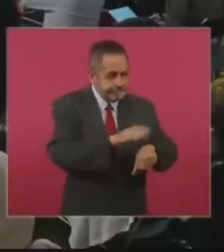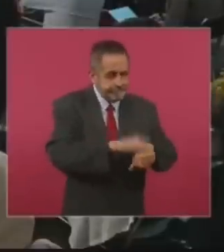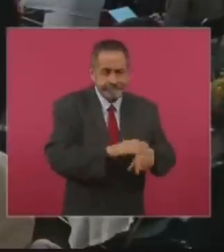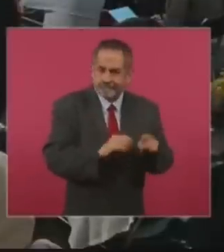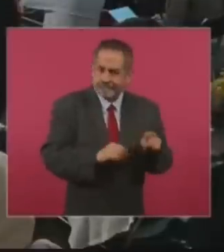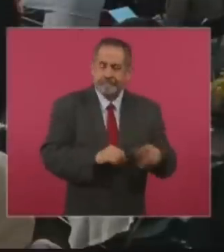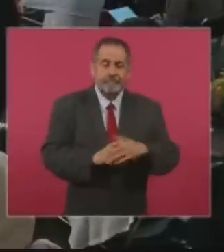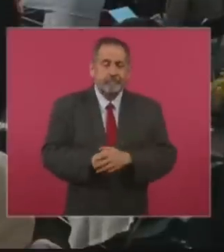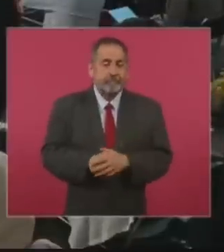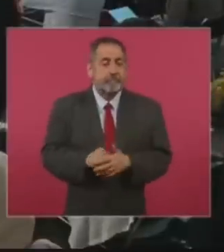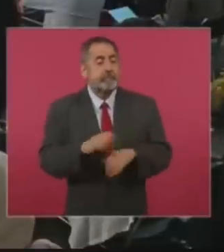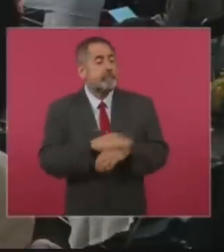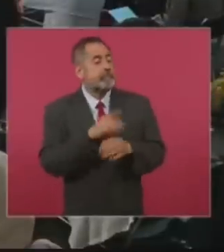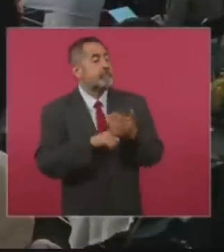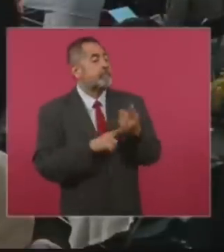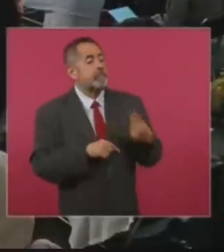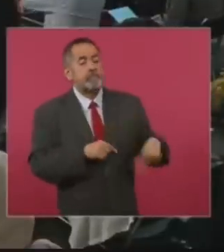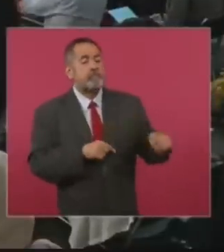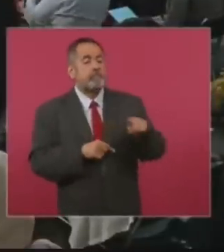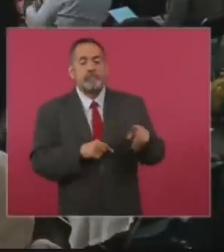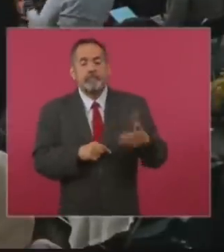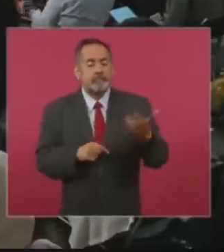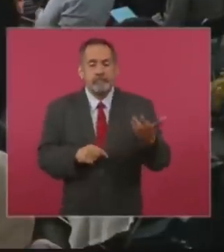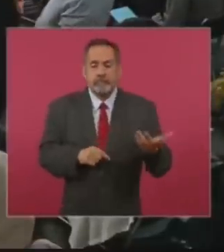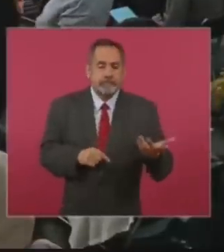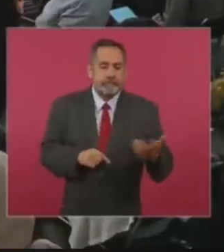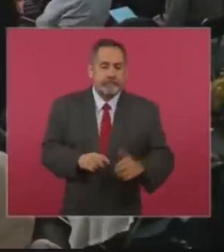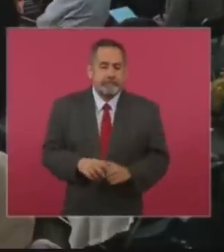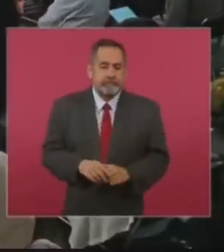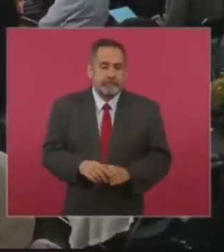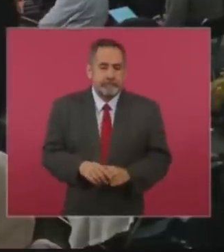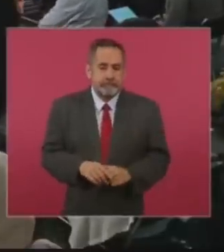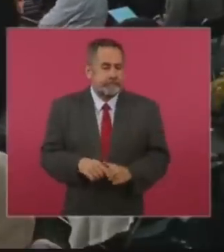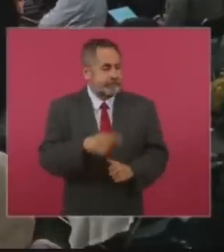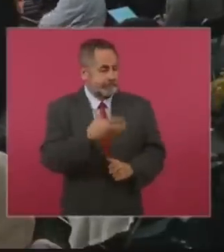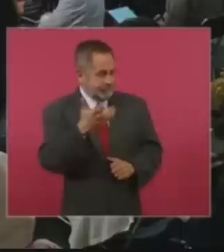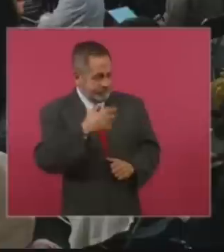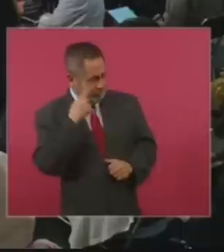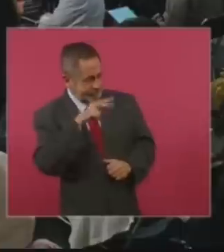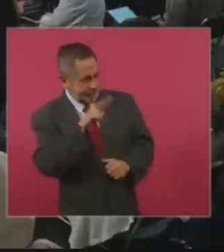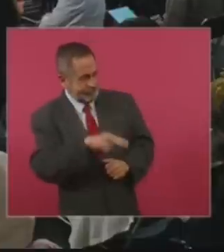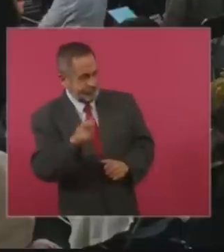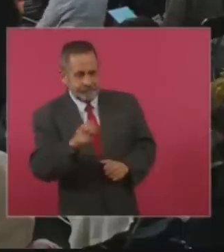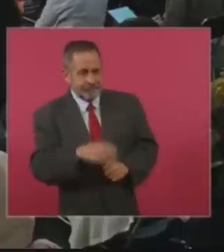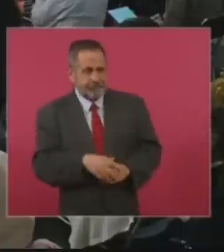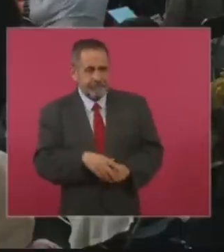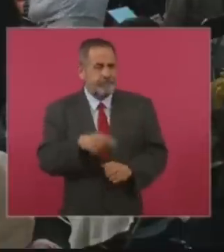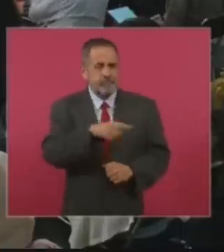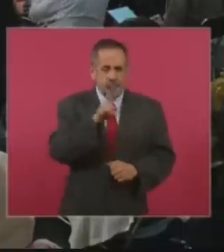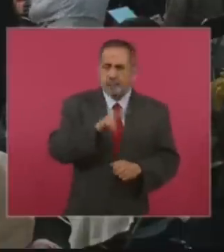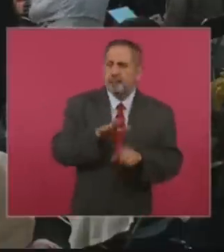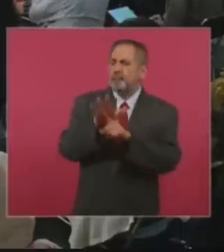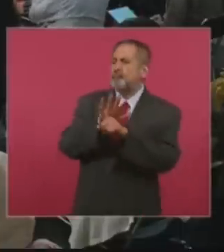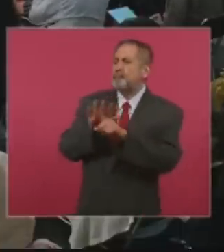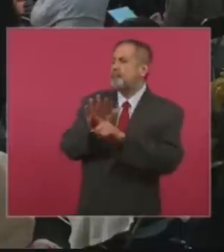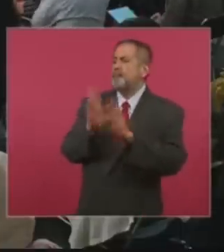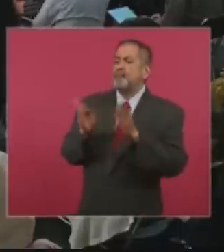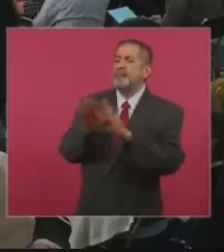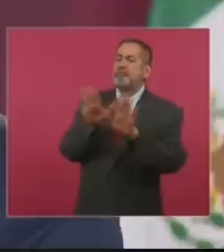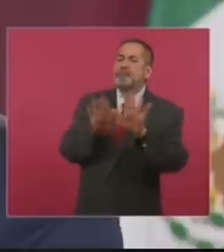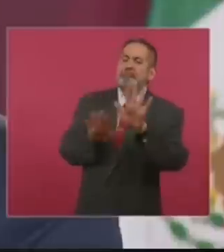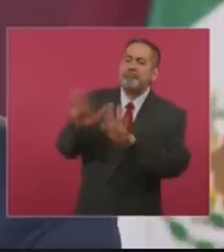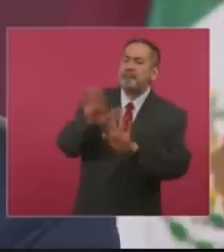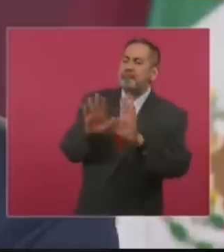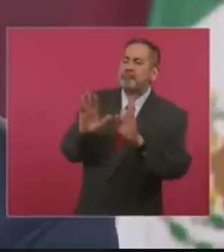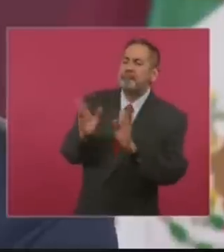por la forma en que actúa Son medios de manipulación la